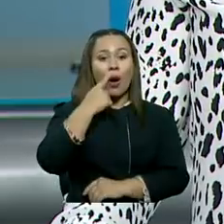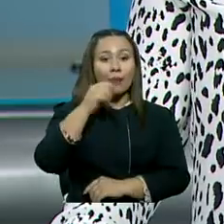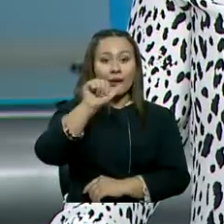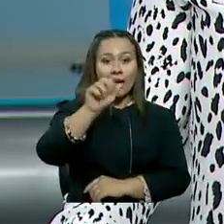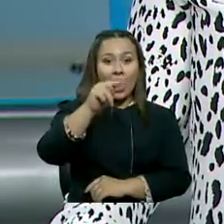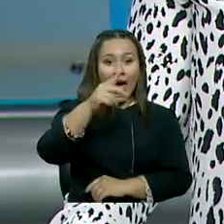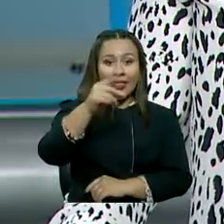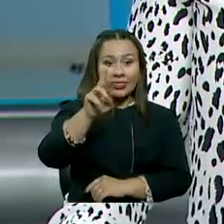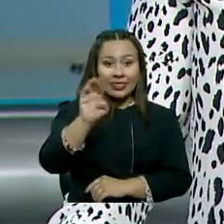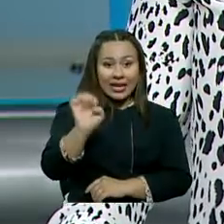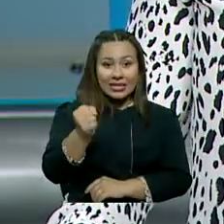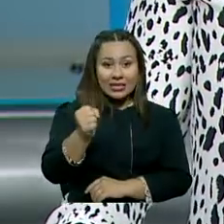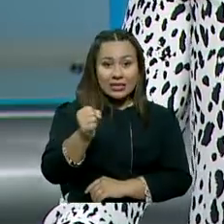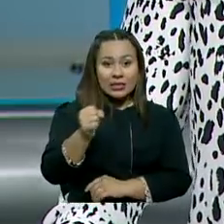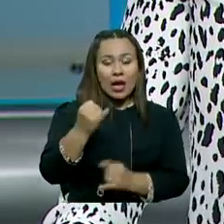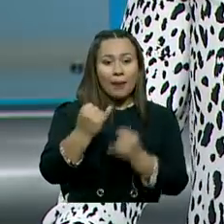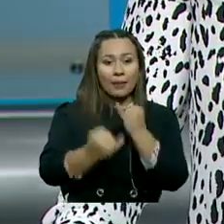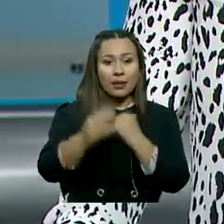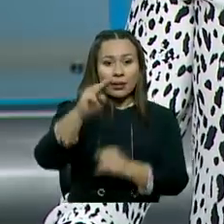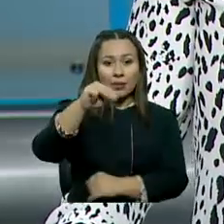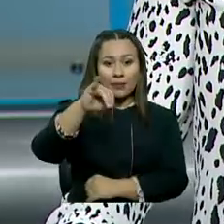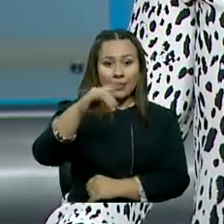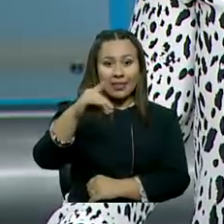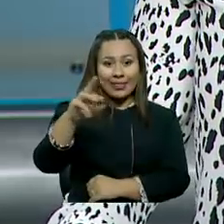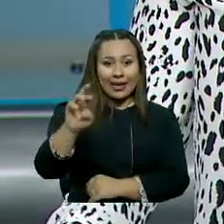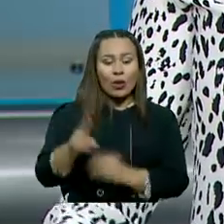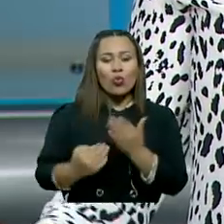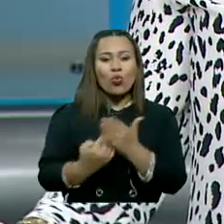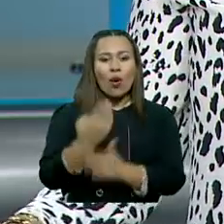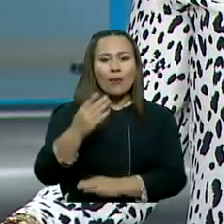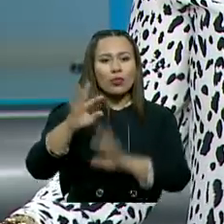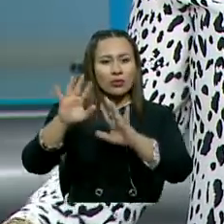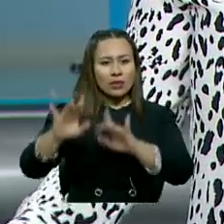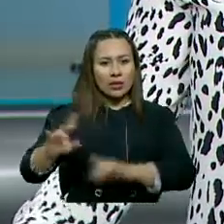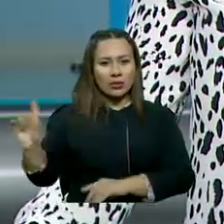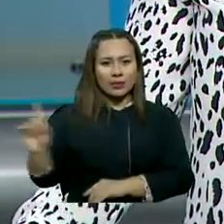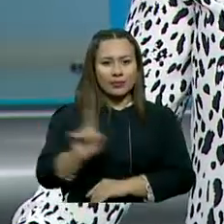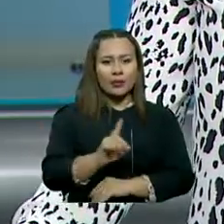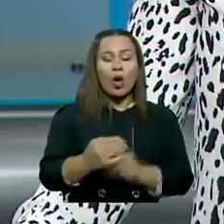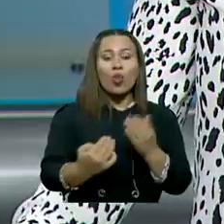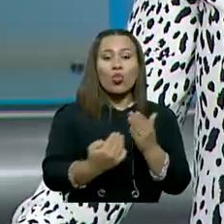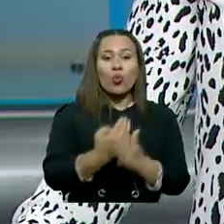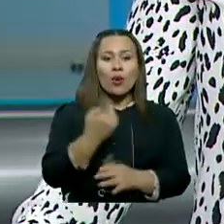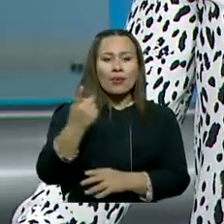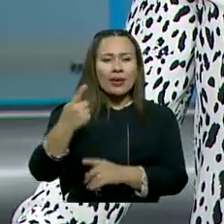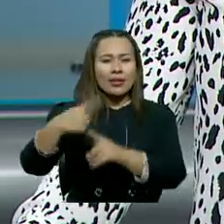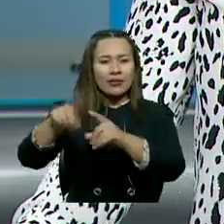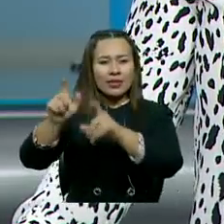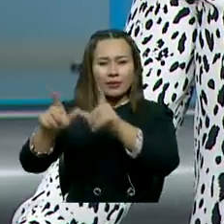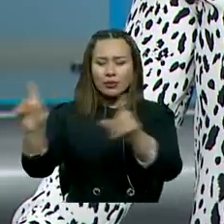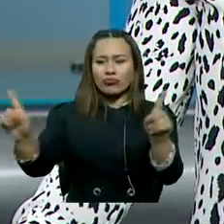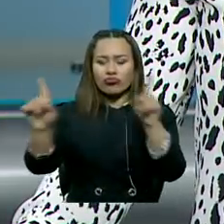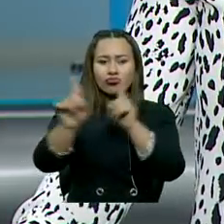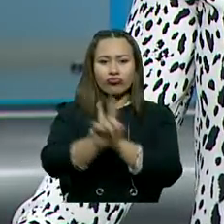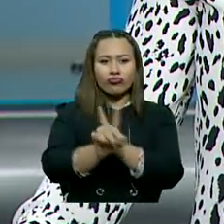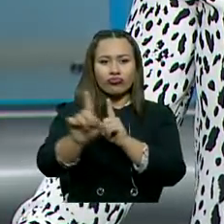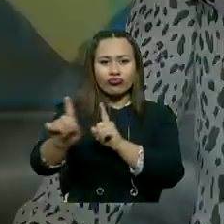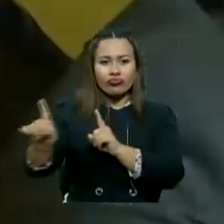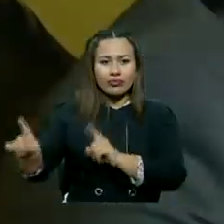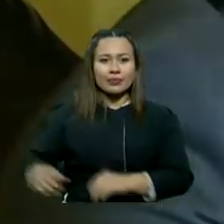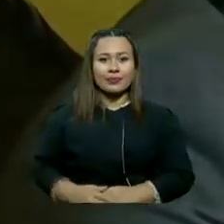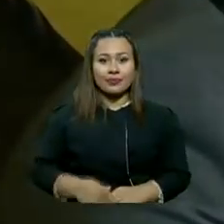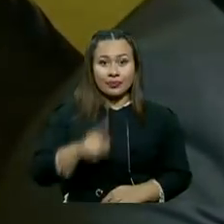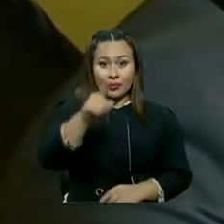nuevo secretario de la presidencia. Además, designó a nuevos representantes en distintas instituciones públicas del país.